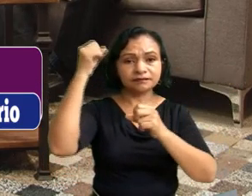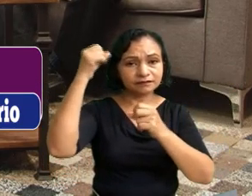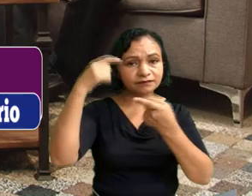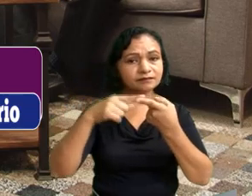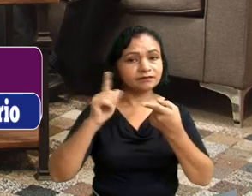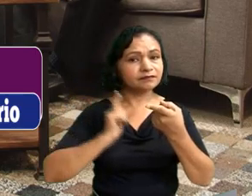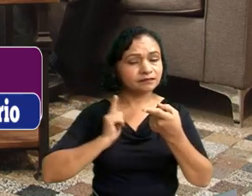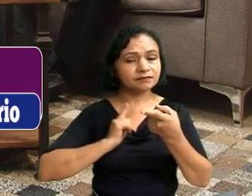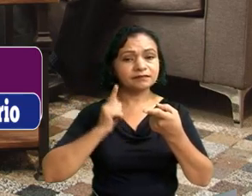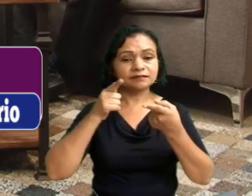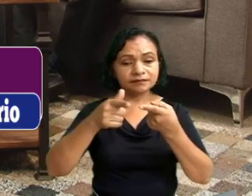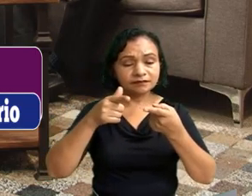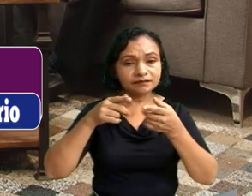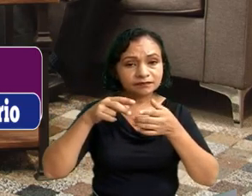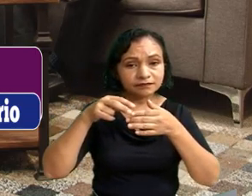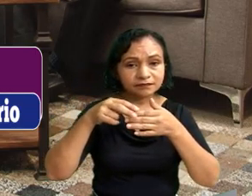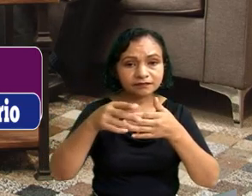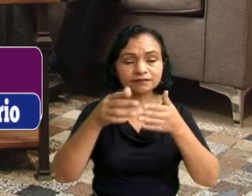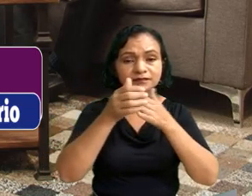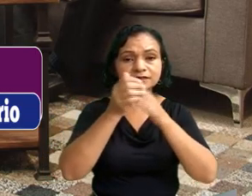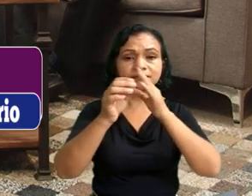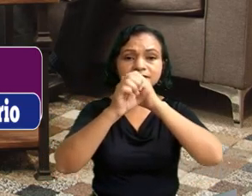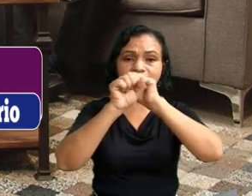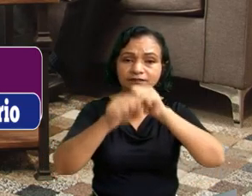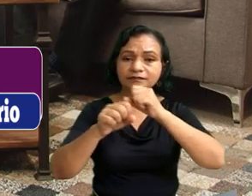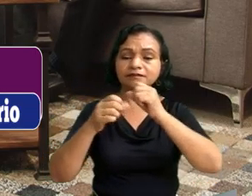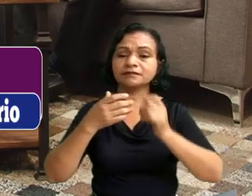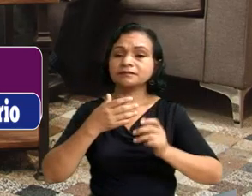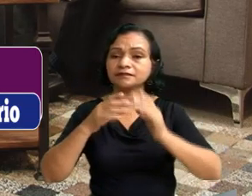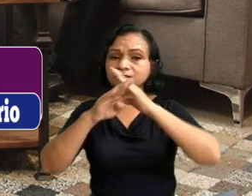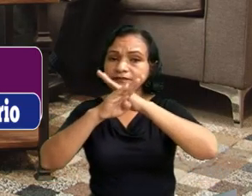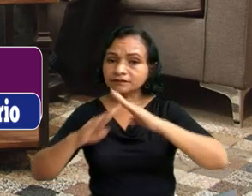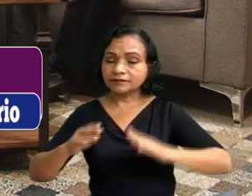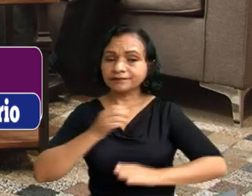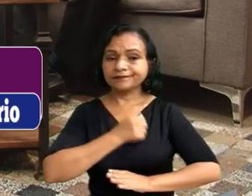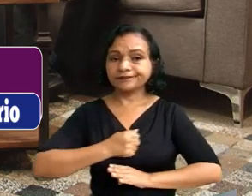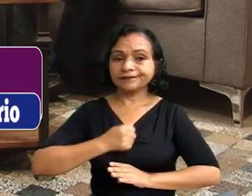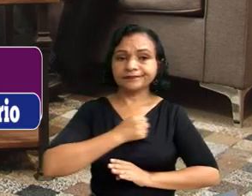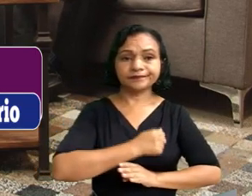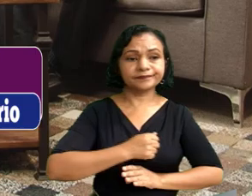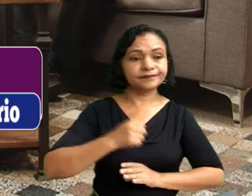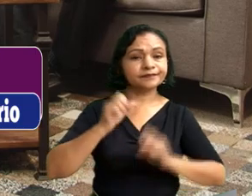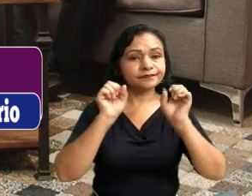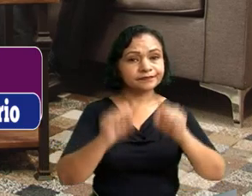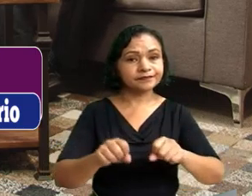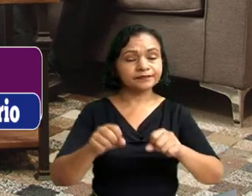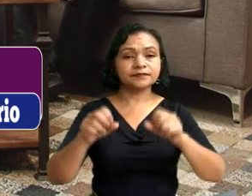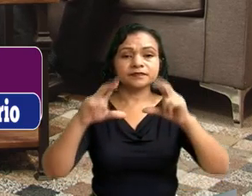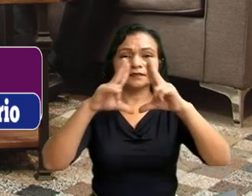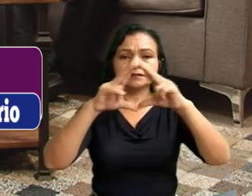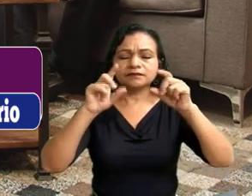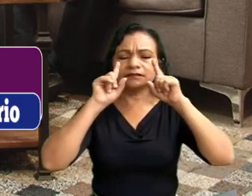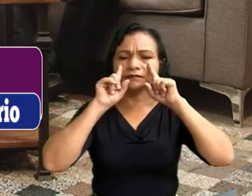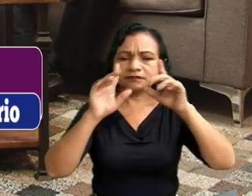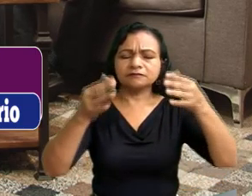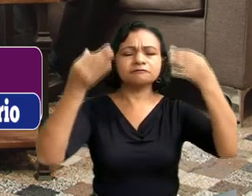reconciliación en ese camino de poder andar en la calle siendo el país más seguro